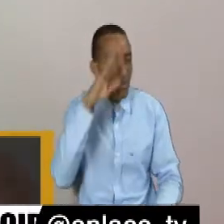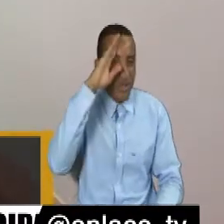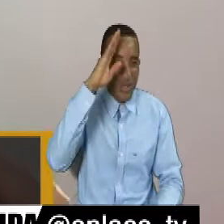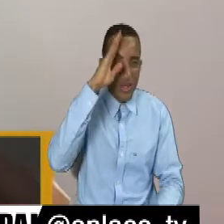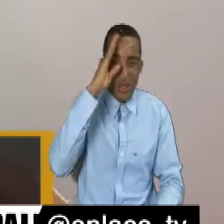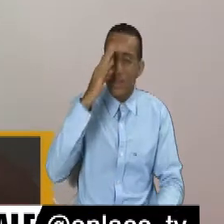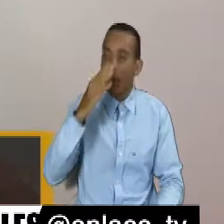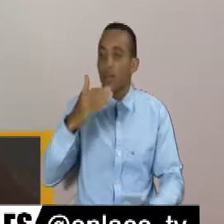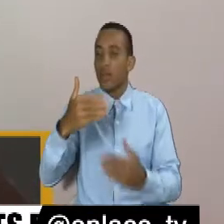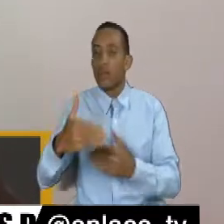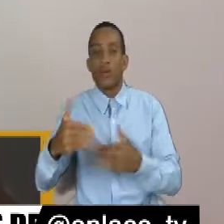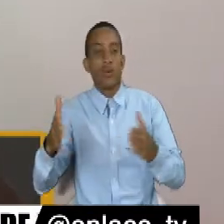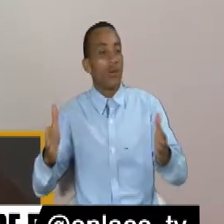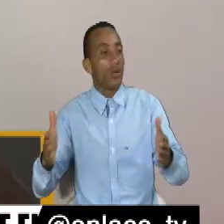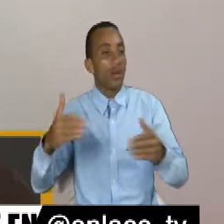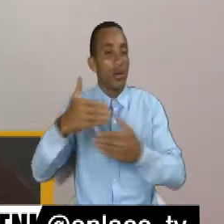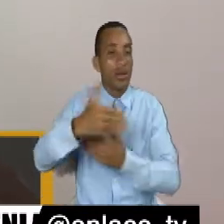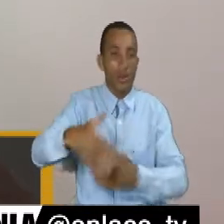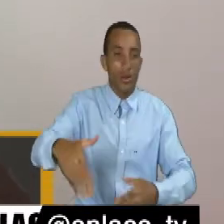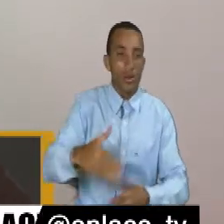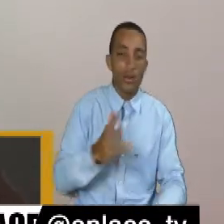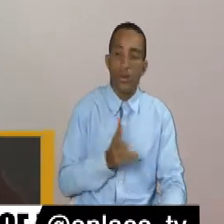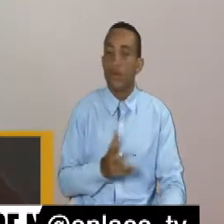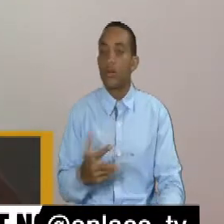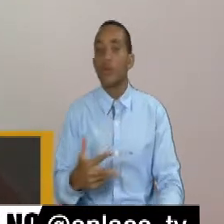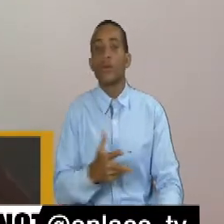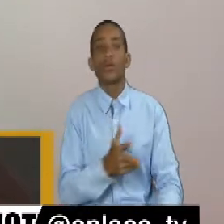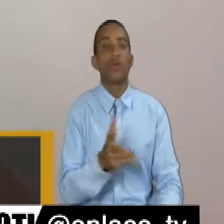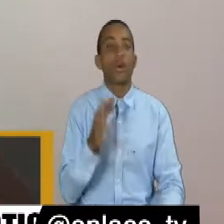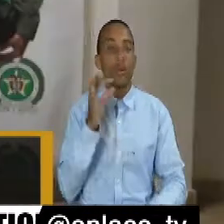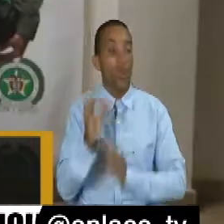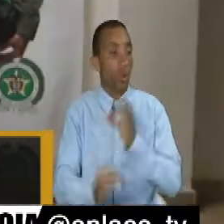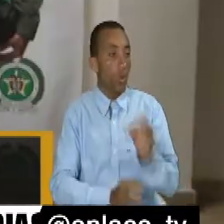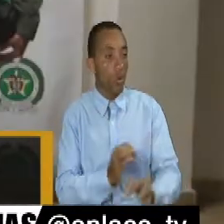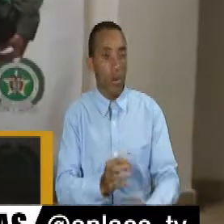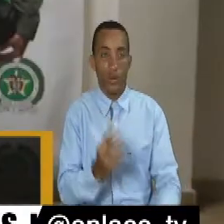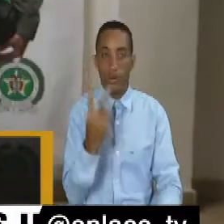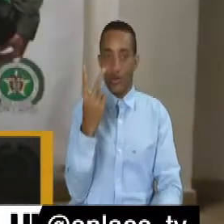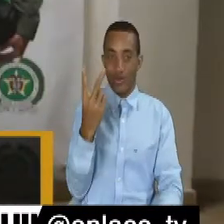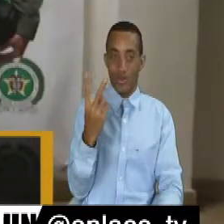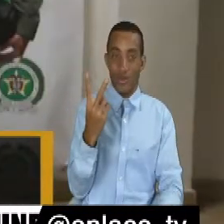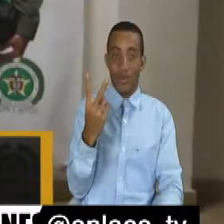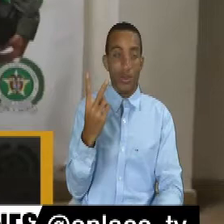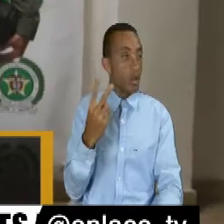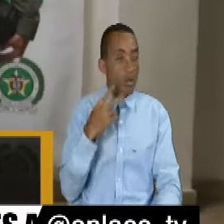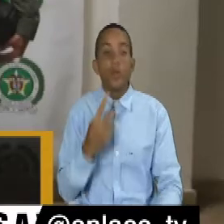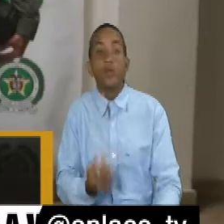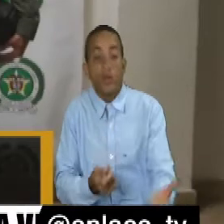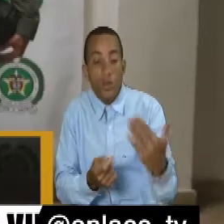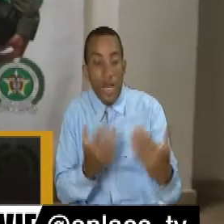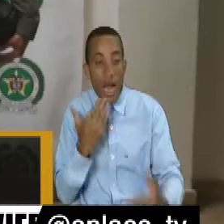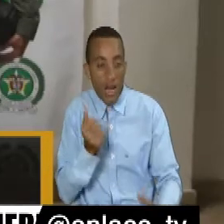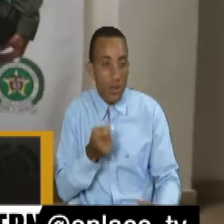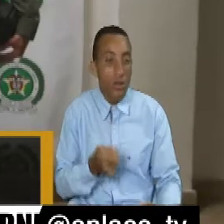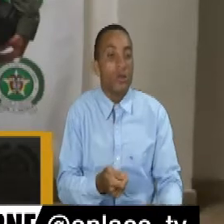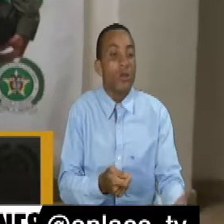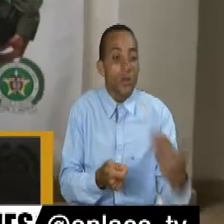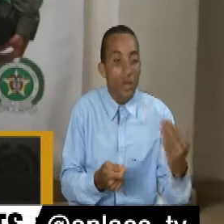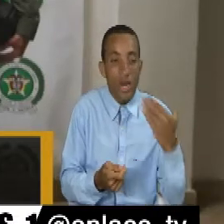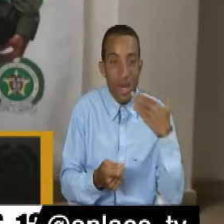cuadrantes, sorprendió a dos delincuentes asaltando pues a una